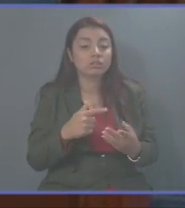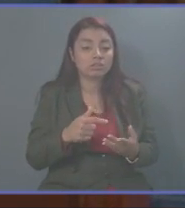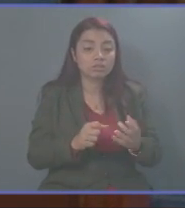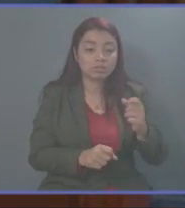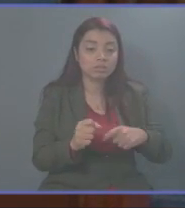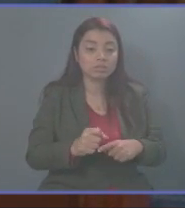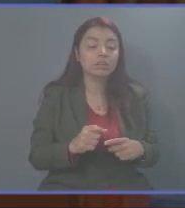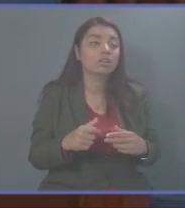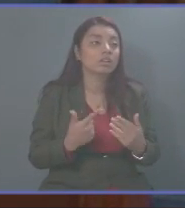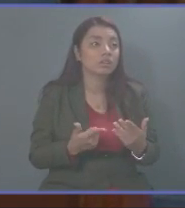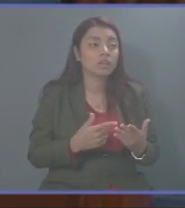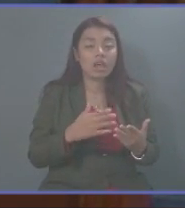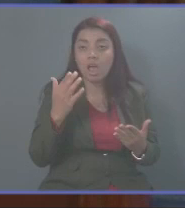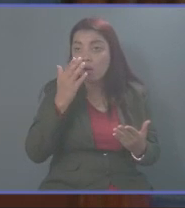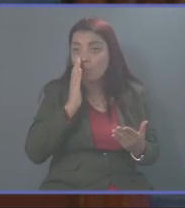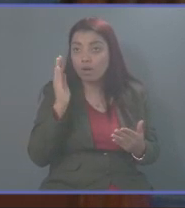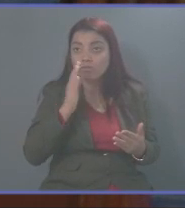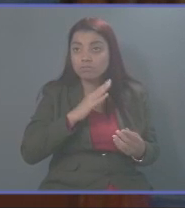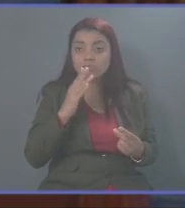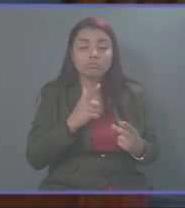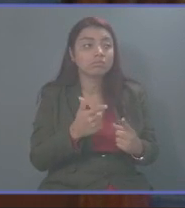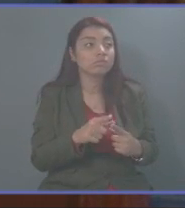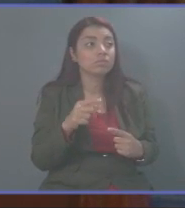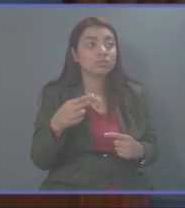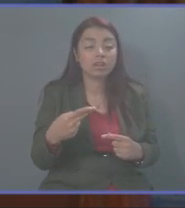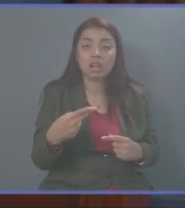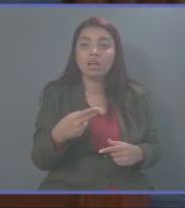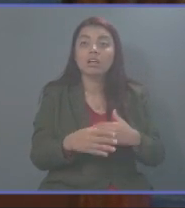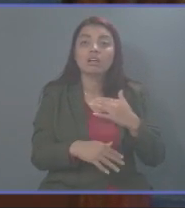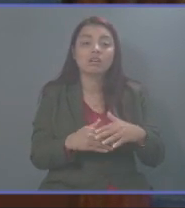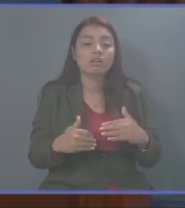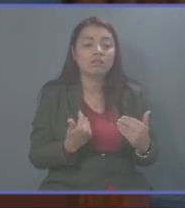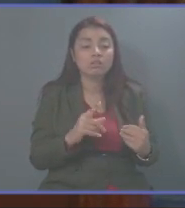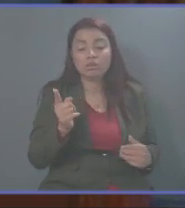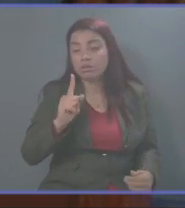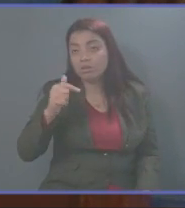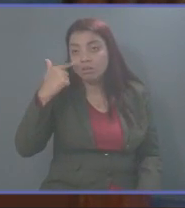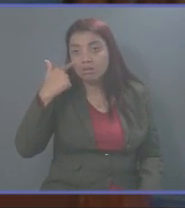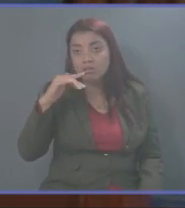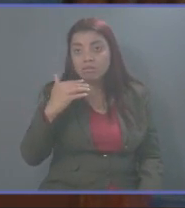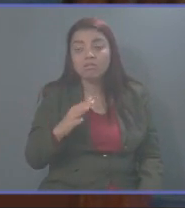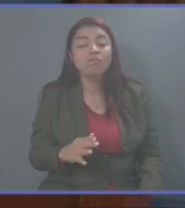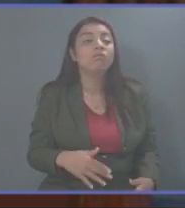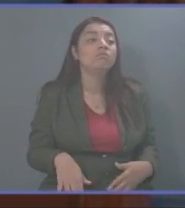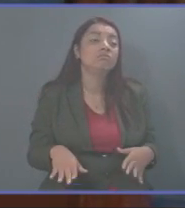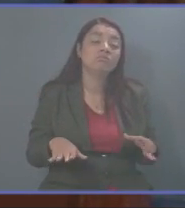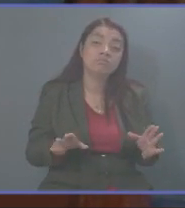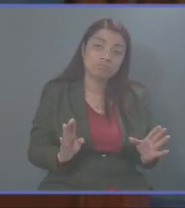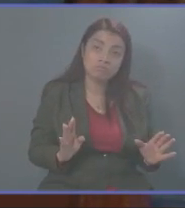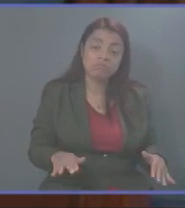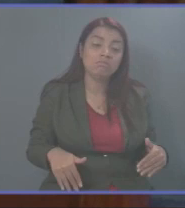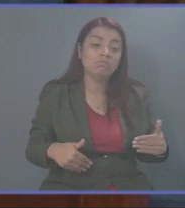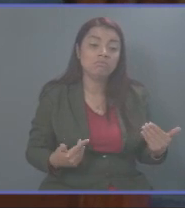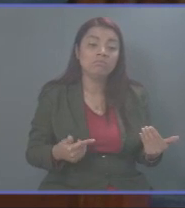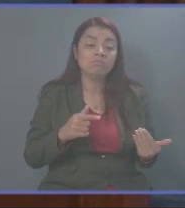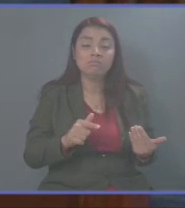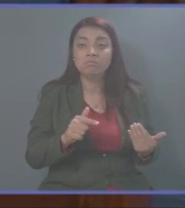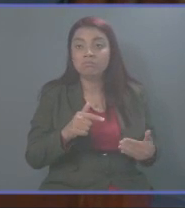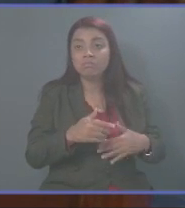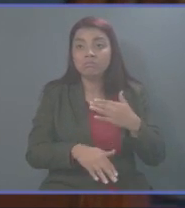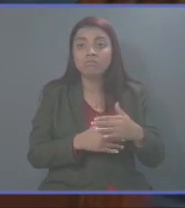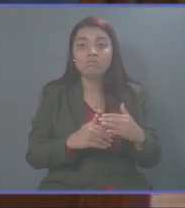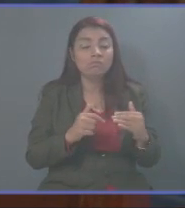provenientes del tratamiento de aguas residuales; literal H, los residuos no peligrosos, pero que por su tamaño, volumen